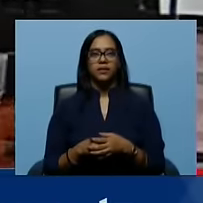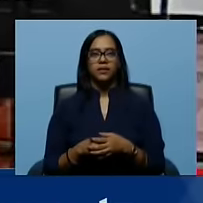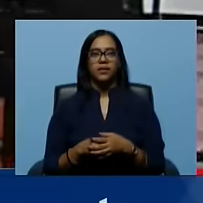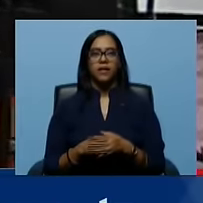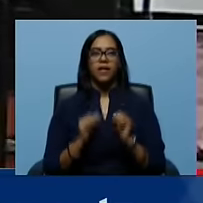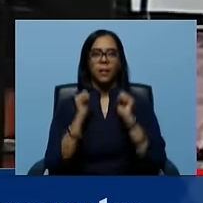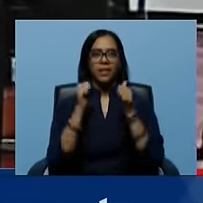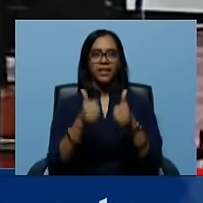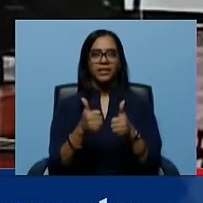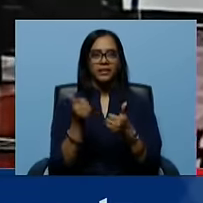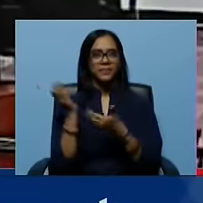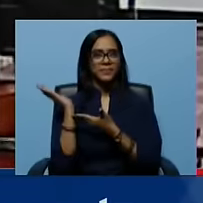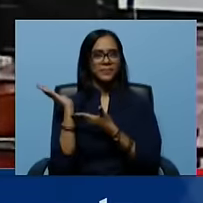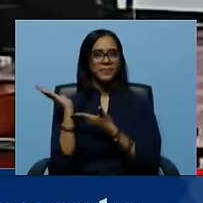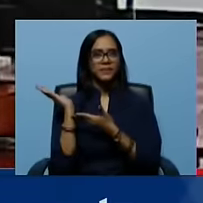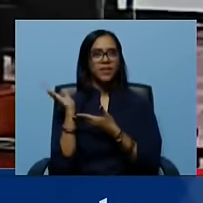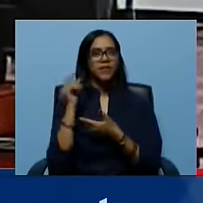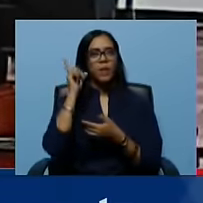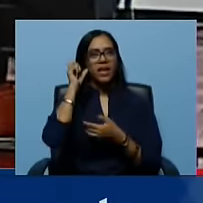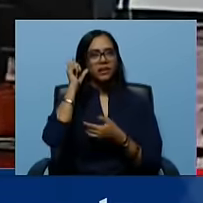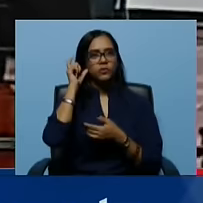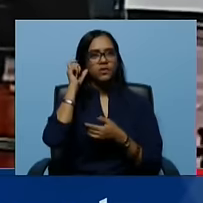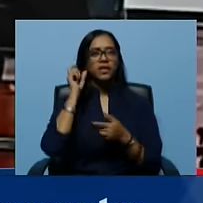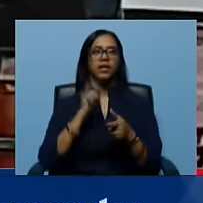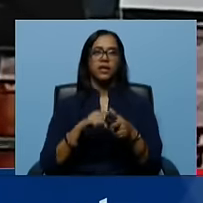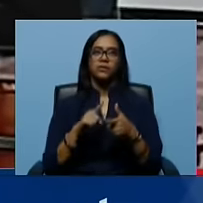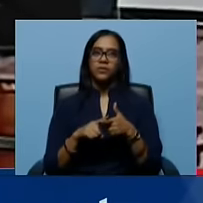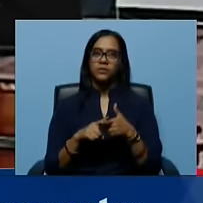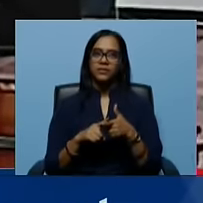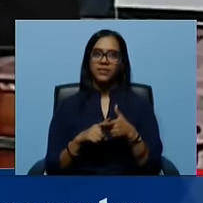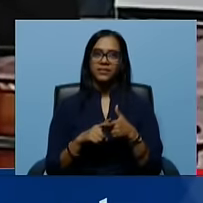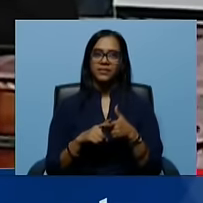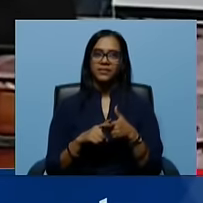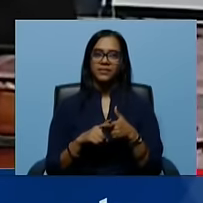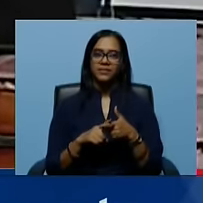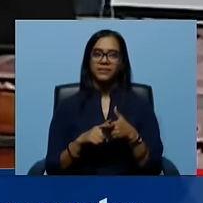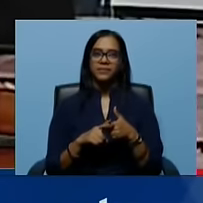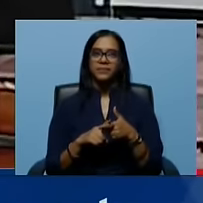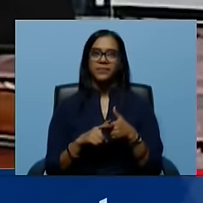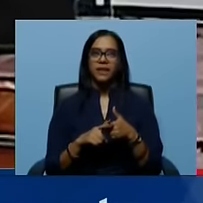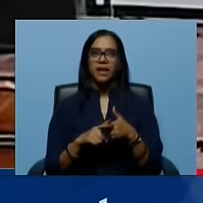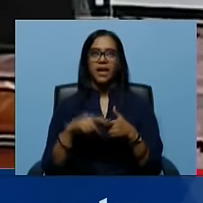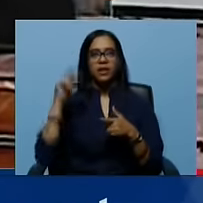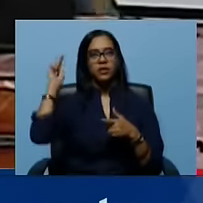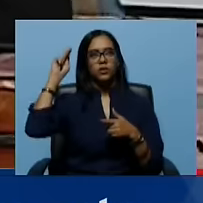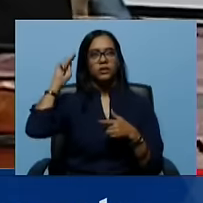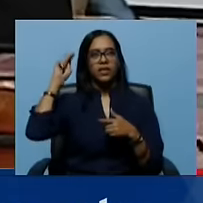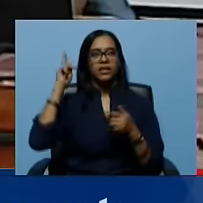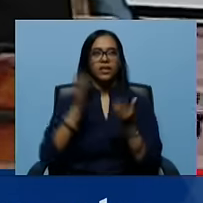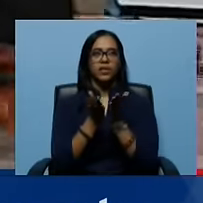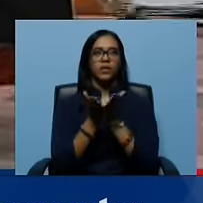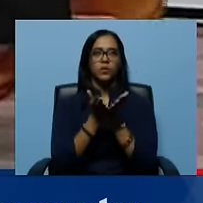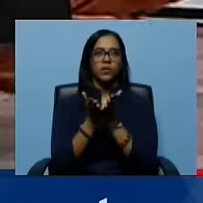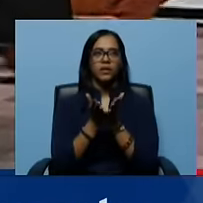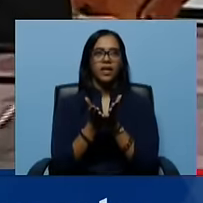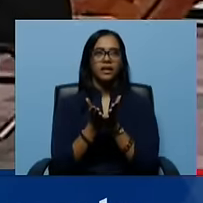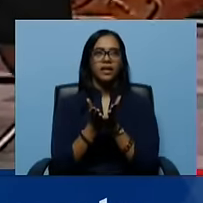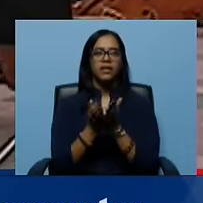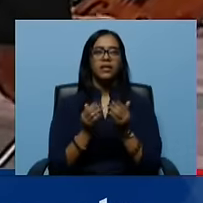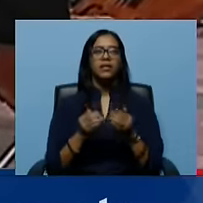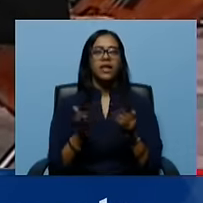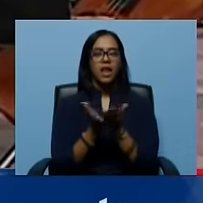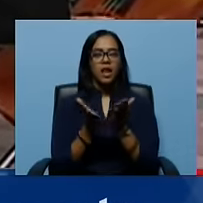damos inicio. Bueno, vamos a escuchar entonces a docentes y estudiantes de la